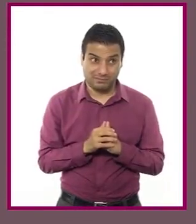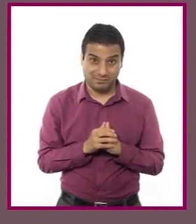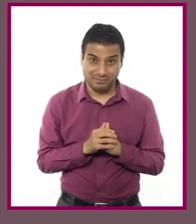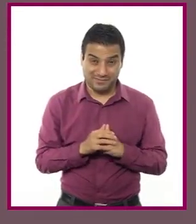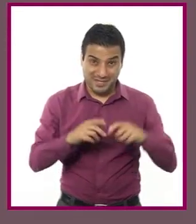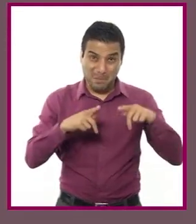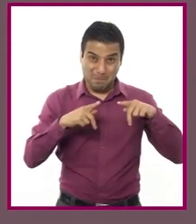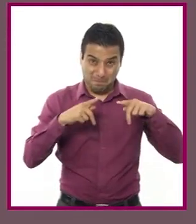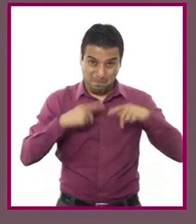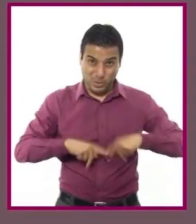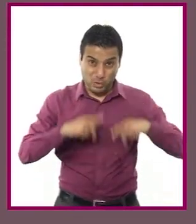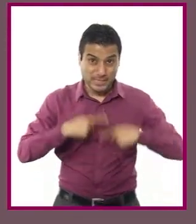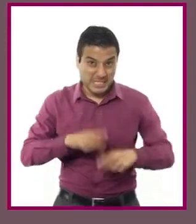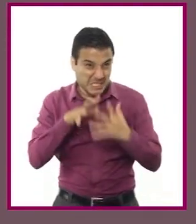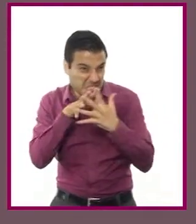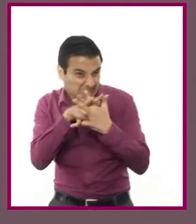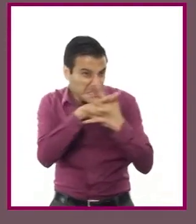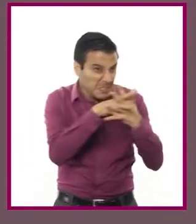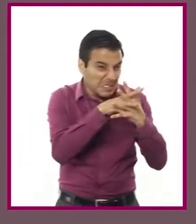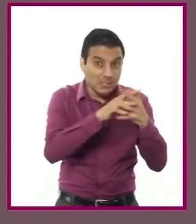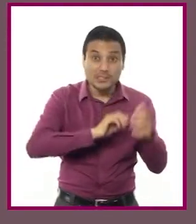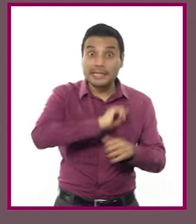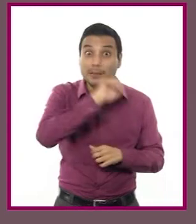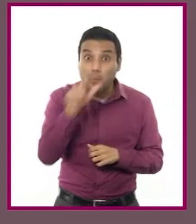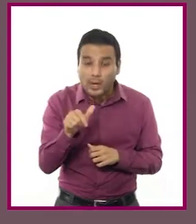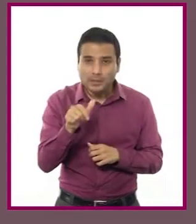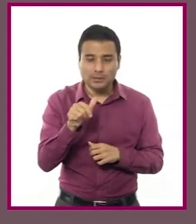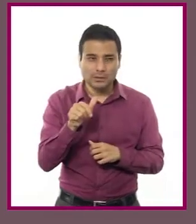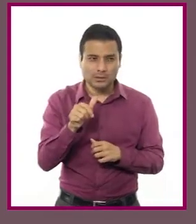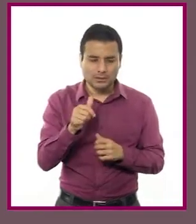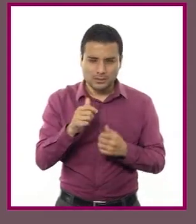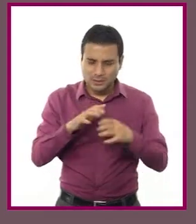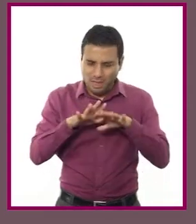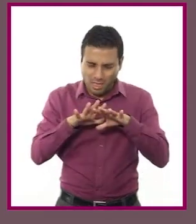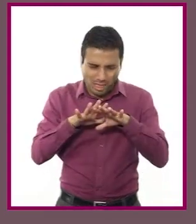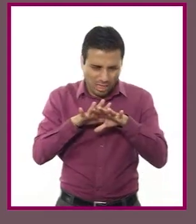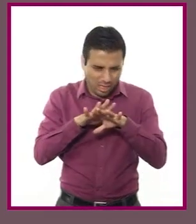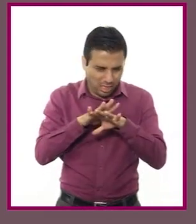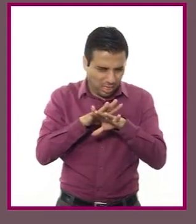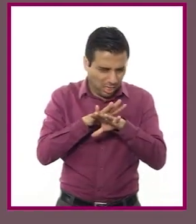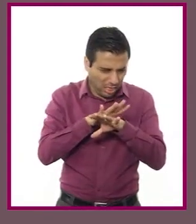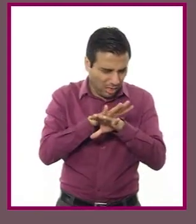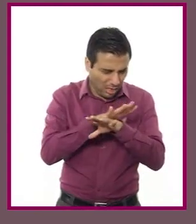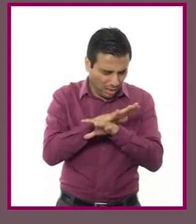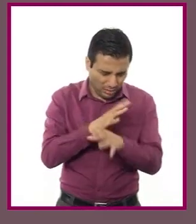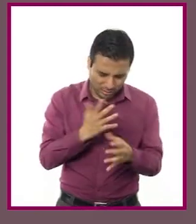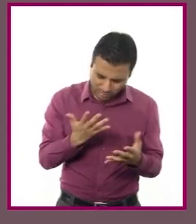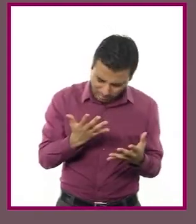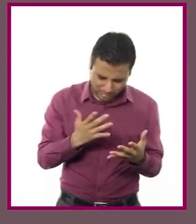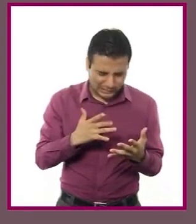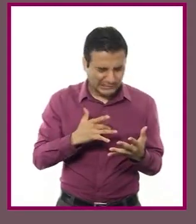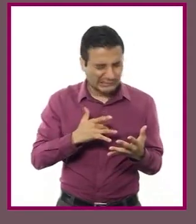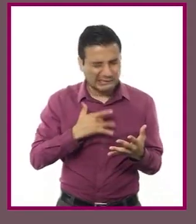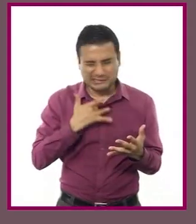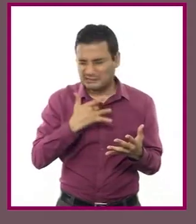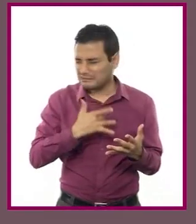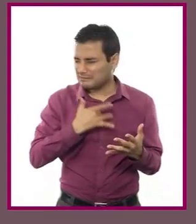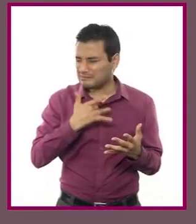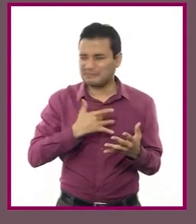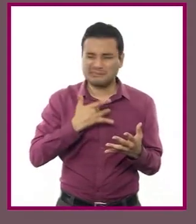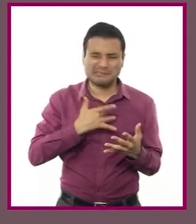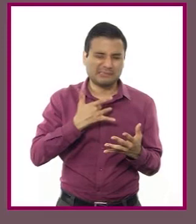hombre cambia después de la guerra. Se transforma cuando mira lo que hay aquí con los mismos ojos con que miraba lo que había